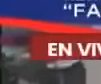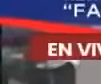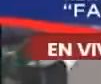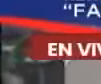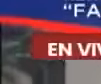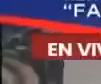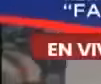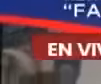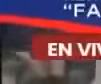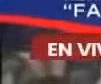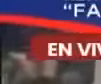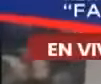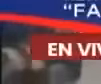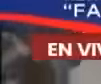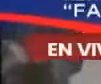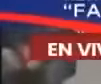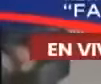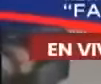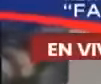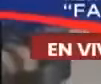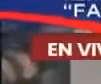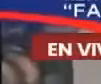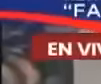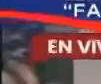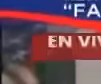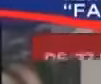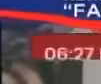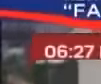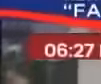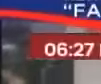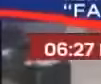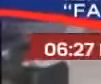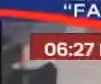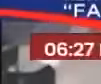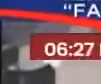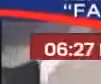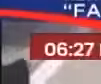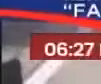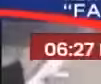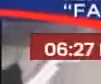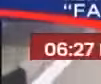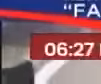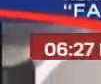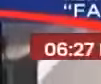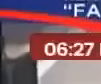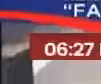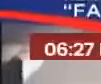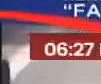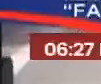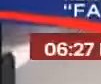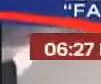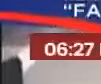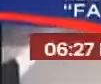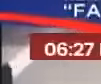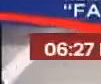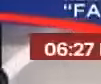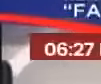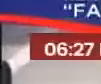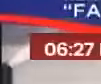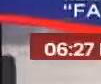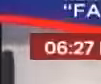Vamos a toda la parte de salud. Mi comandante, por aquí tenemos lo que es el quilombo. Vamos a tener